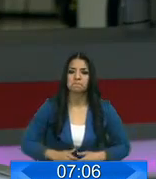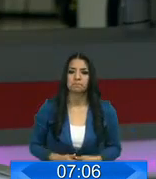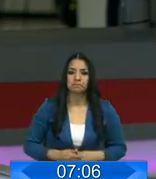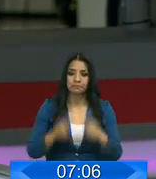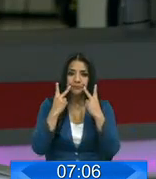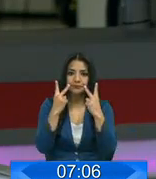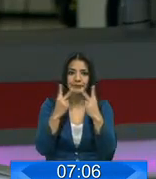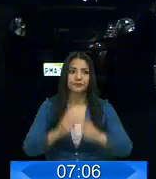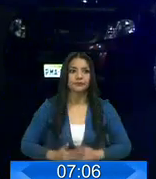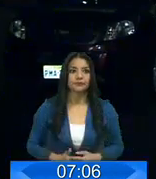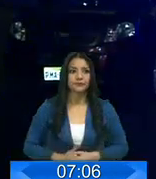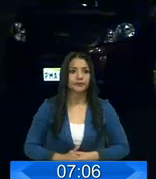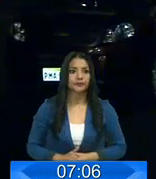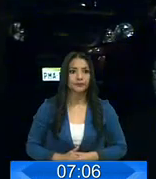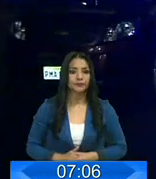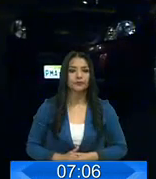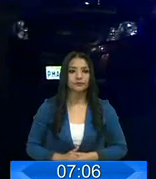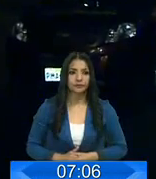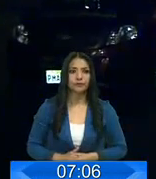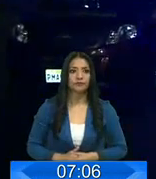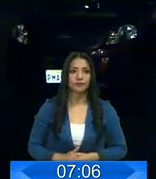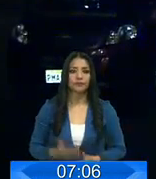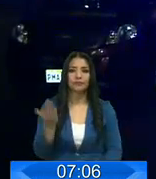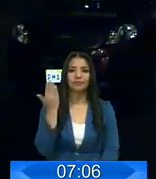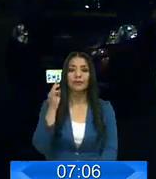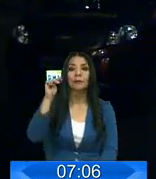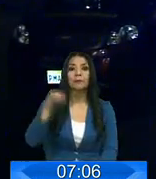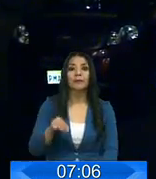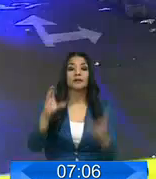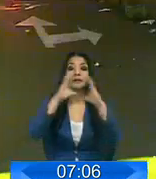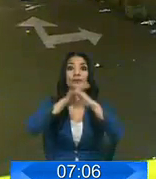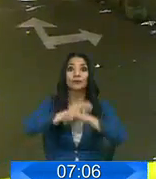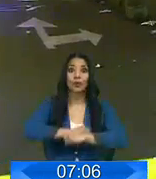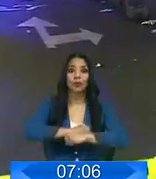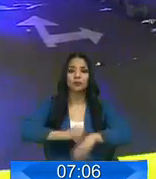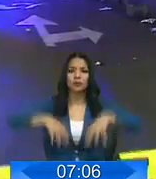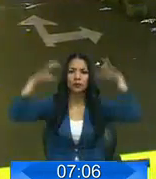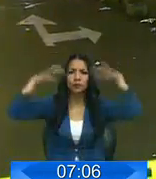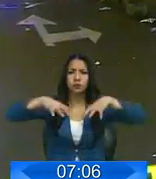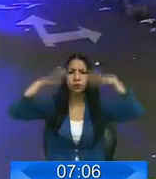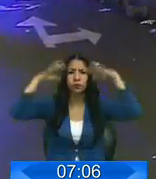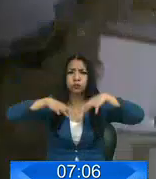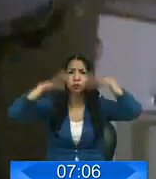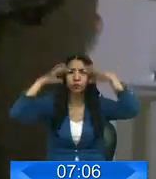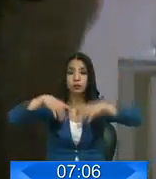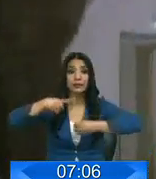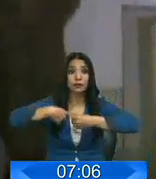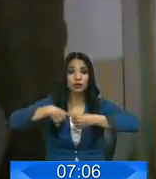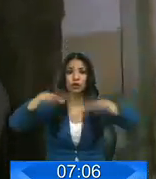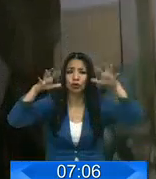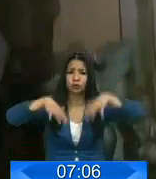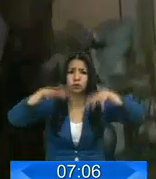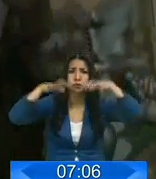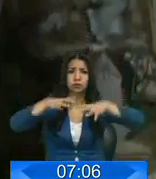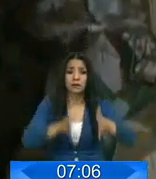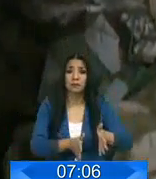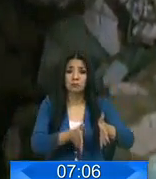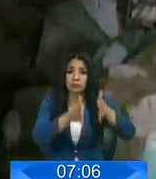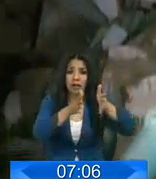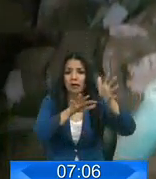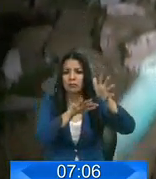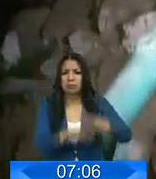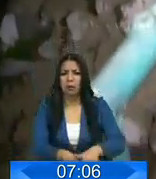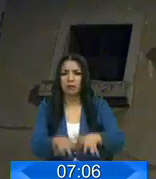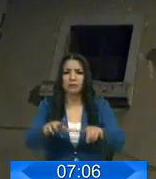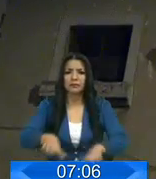Veamos. La noche de este martes, las fuertes lluvias registradas en la capital habrían provocado el colapso de una vivienda ubicada